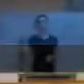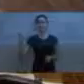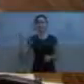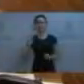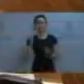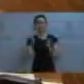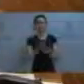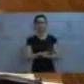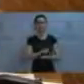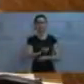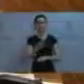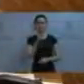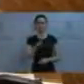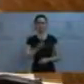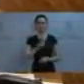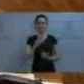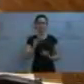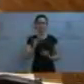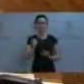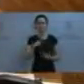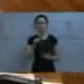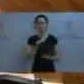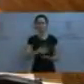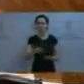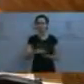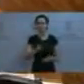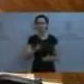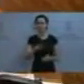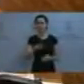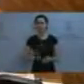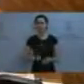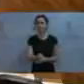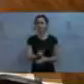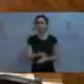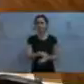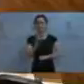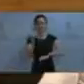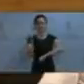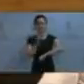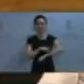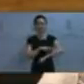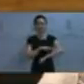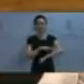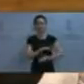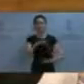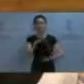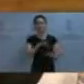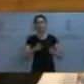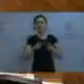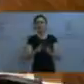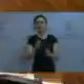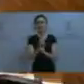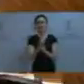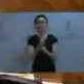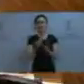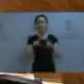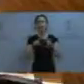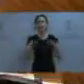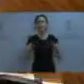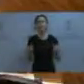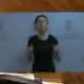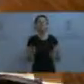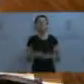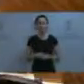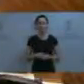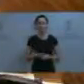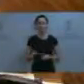Sí, gracias, presidente. ¿Cuál va a ser el destino de los millones de euros en fondos asignados a Asturias en la Conferencia Sectorial de Empleo? Tiene la palabra el Consejo